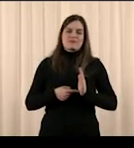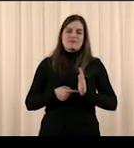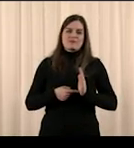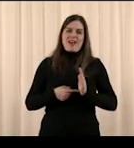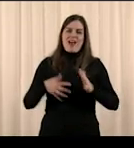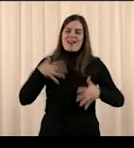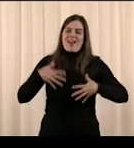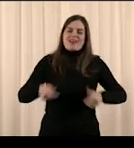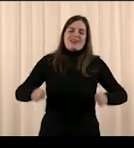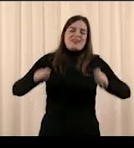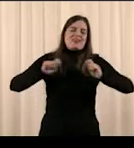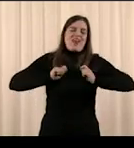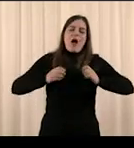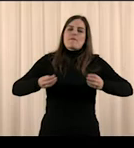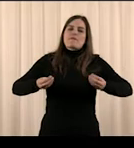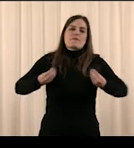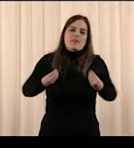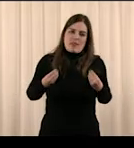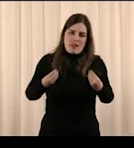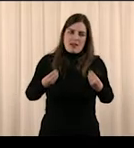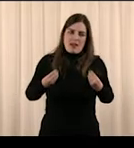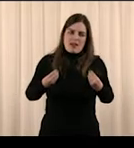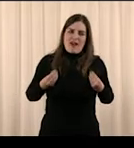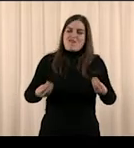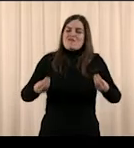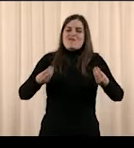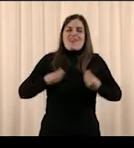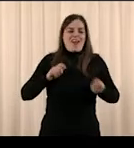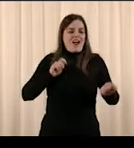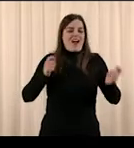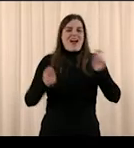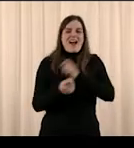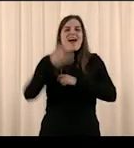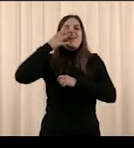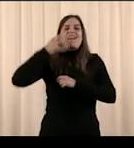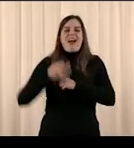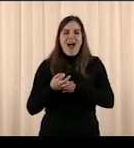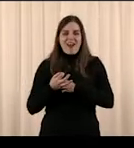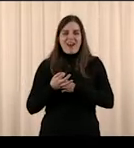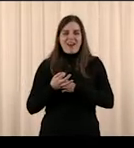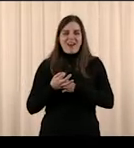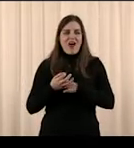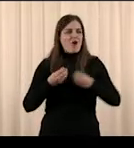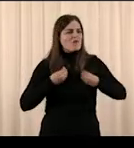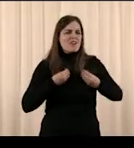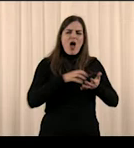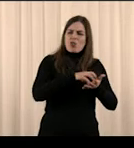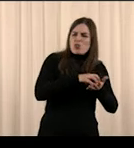Se vuelve real. La vida se vuelve real. En lugar de estar llena de